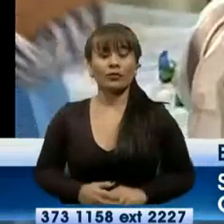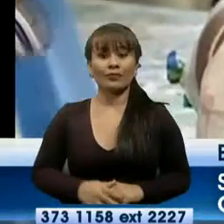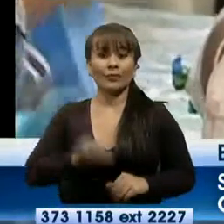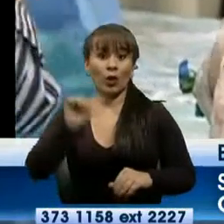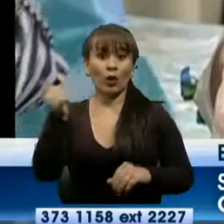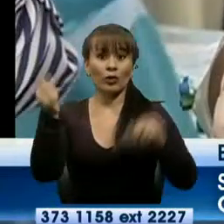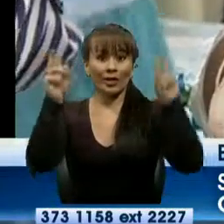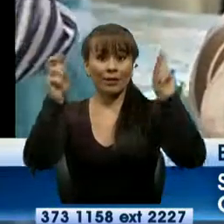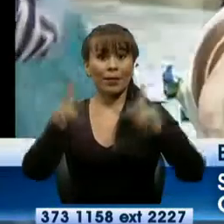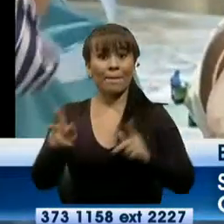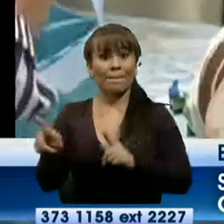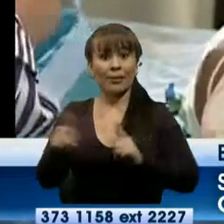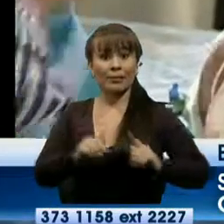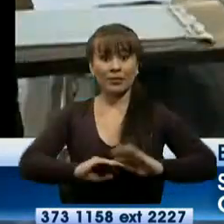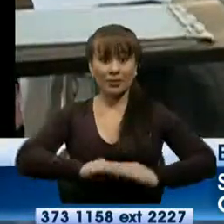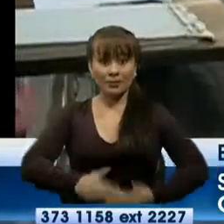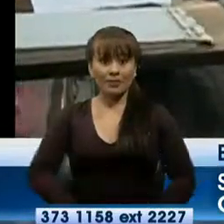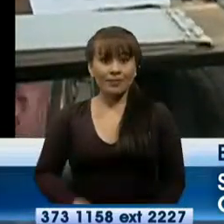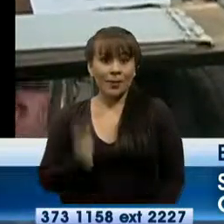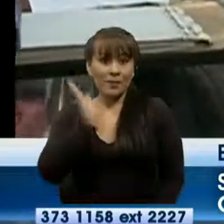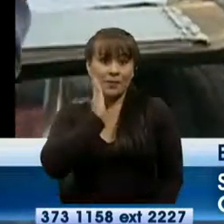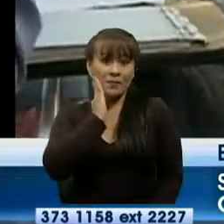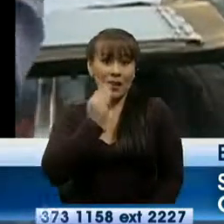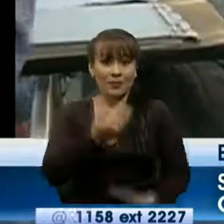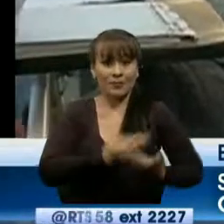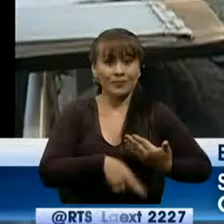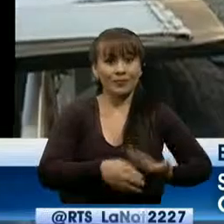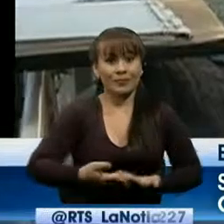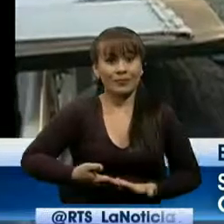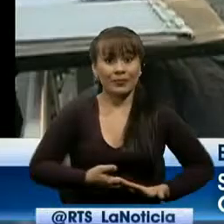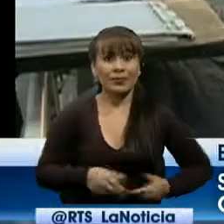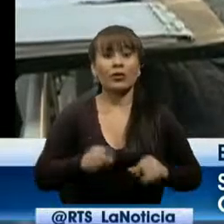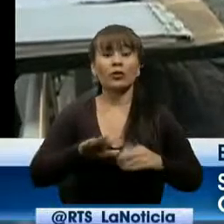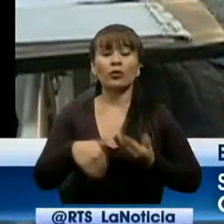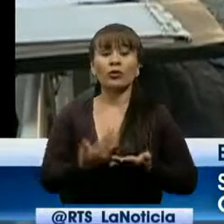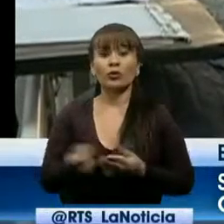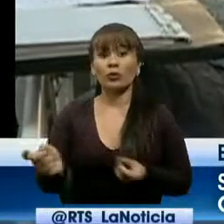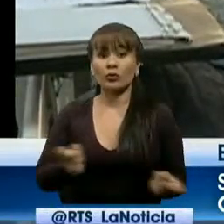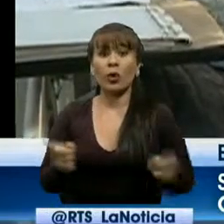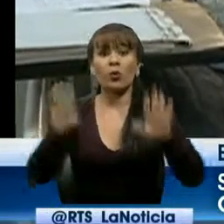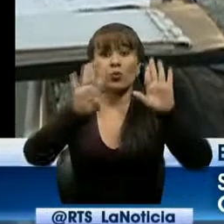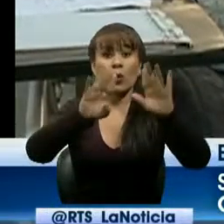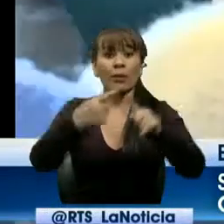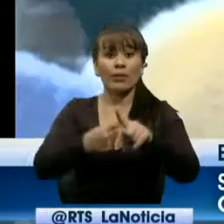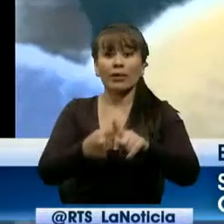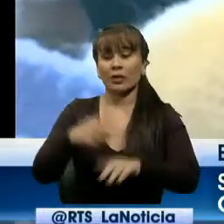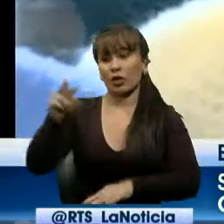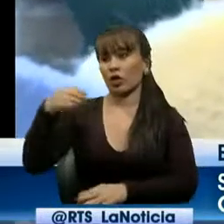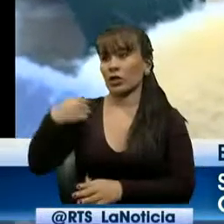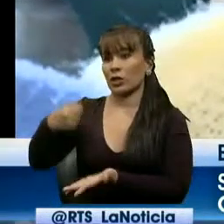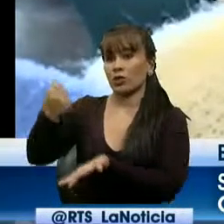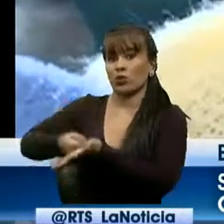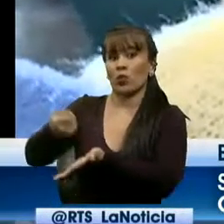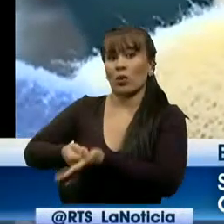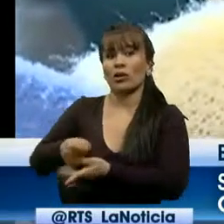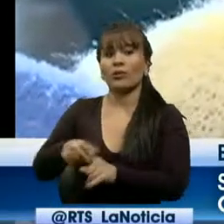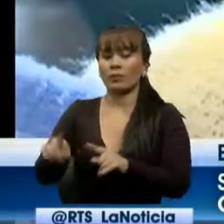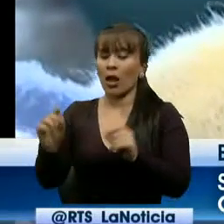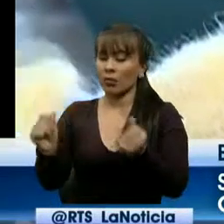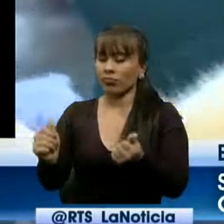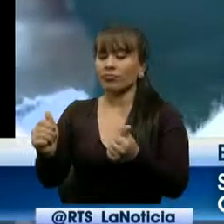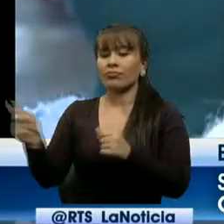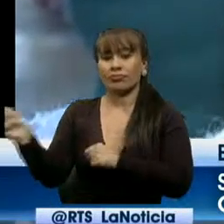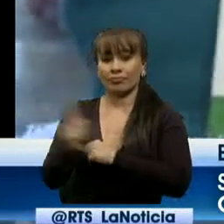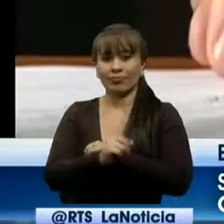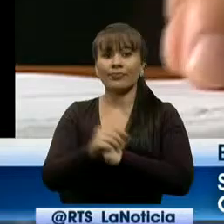tema es el permiso de maternidad. Padres o madres podrán acogerse al permiso de 9 meses sin remuneración de manera inmediata. Además de